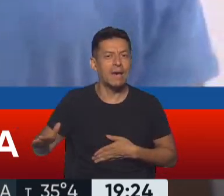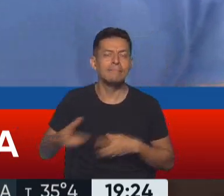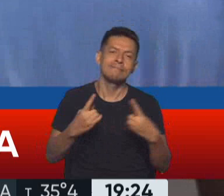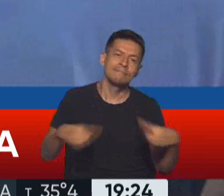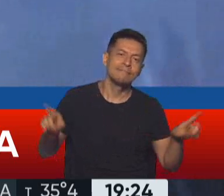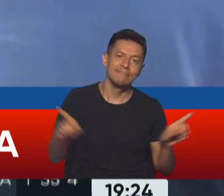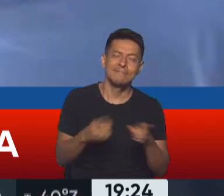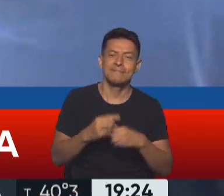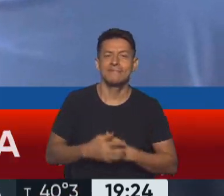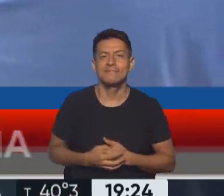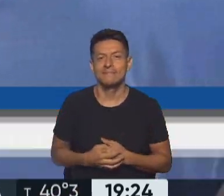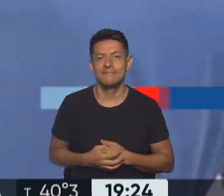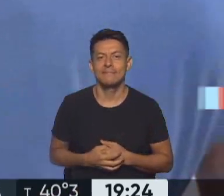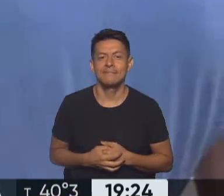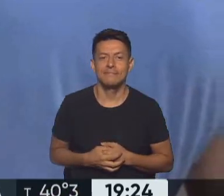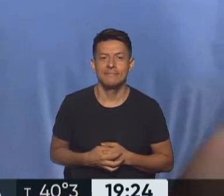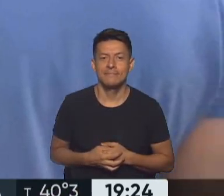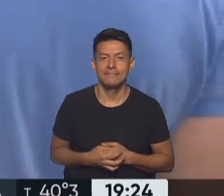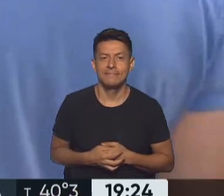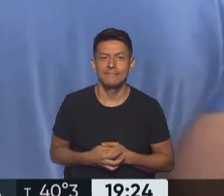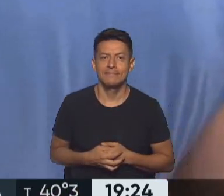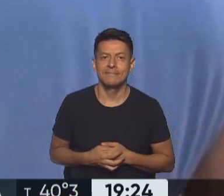Yeman ya, siente la fuerza de